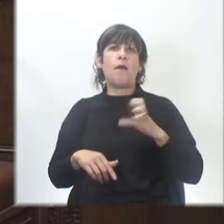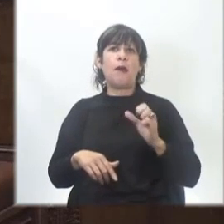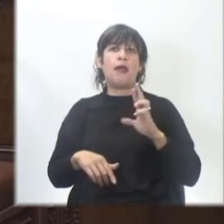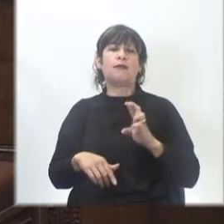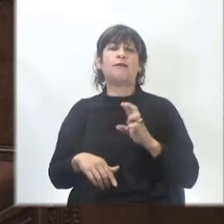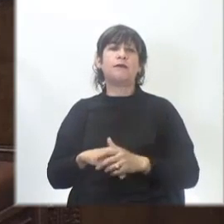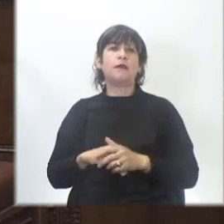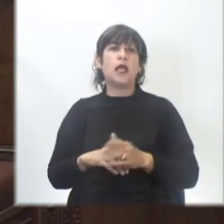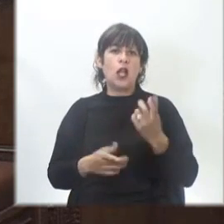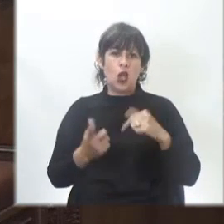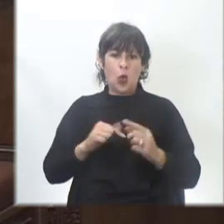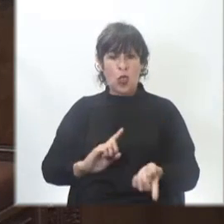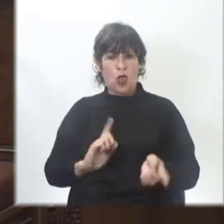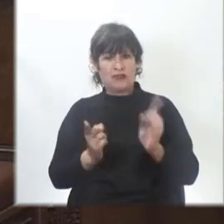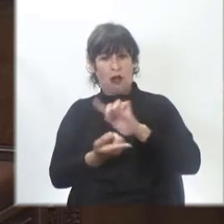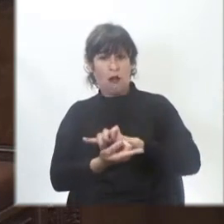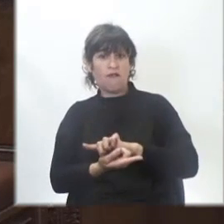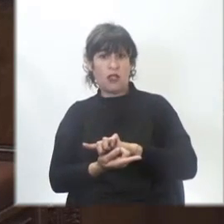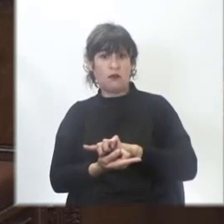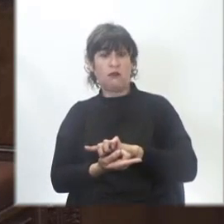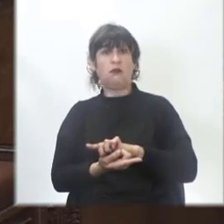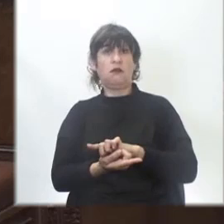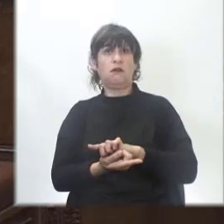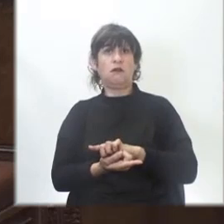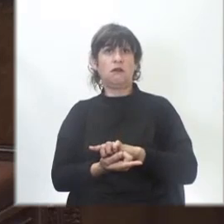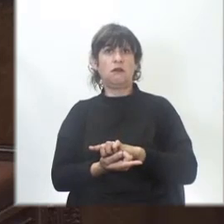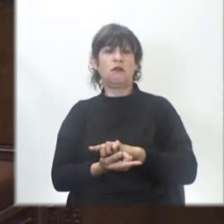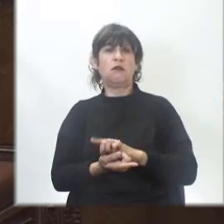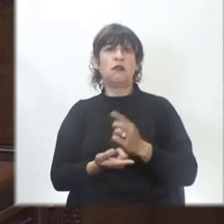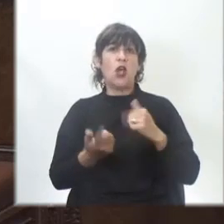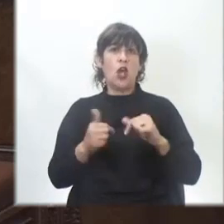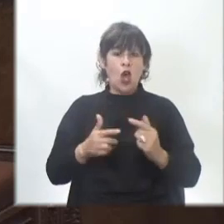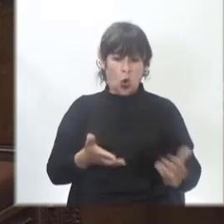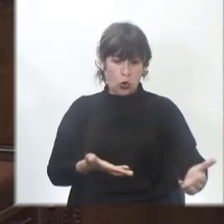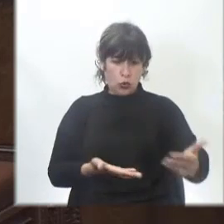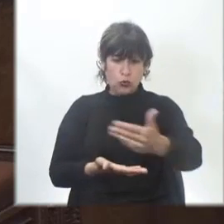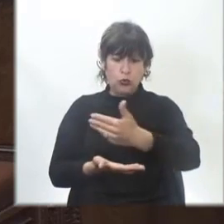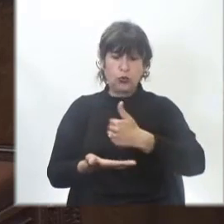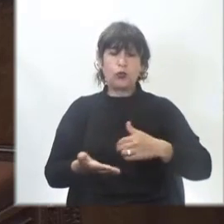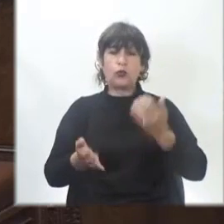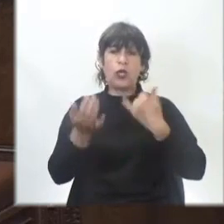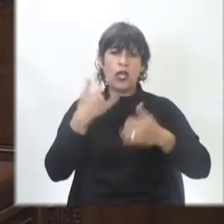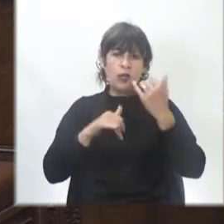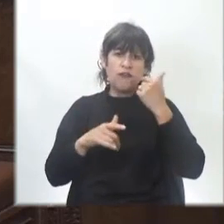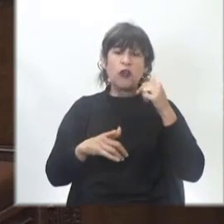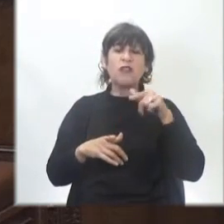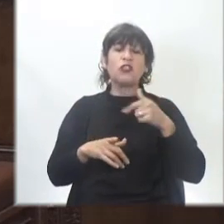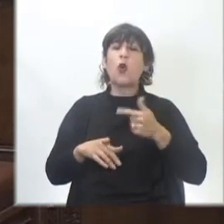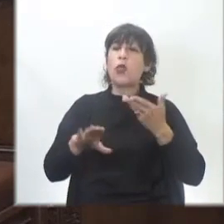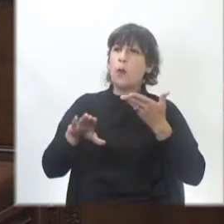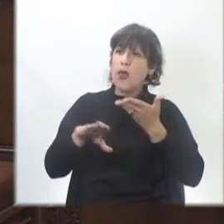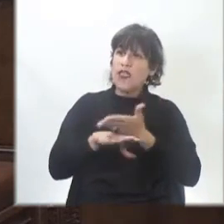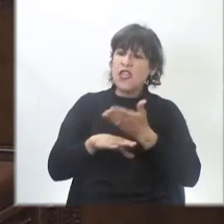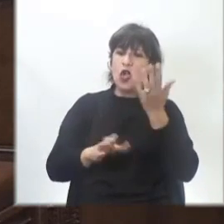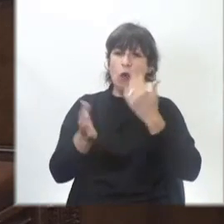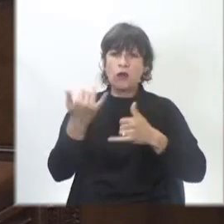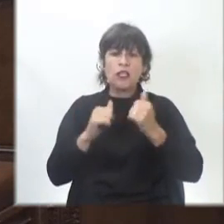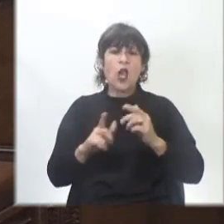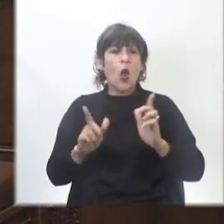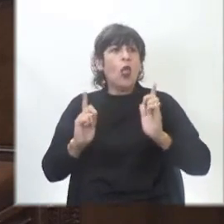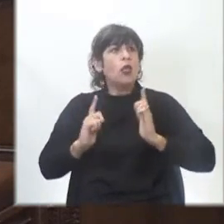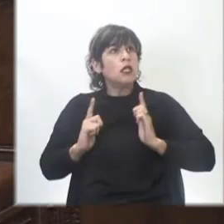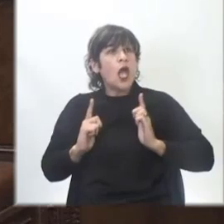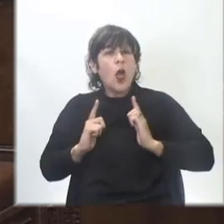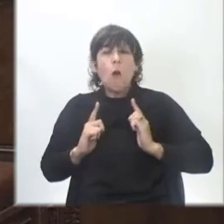cuando ocurre lo contrario, es decir, cuando recopilamos información, cuando hacemos pedido de informes, cuando esperamos los tiempos